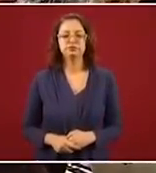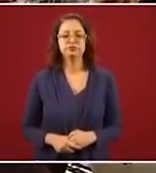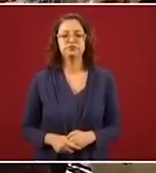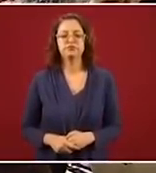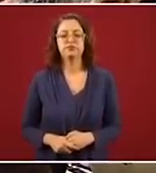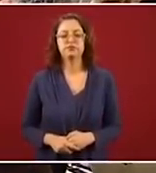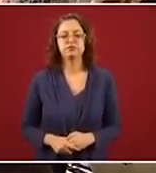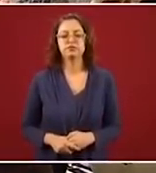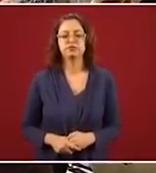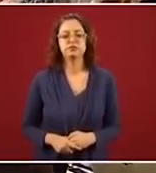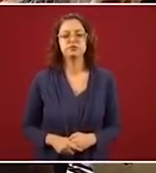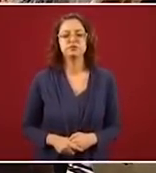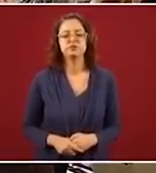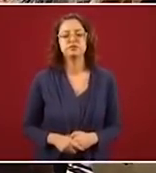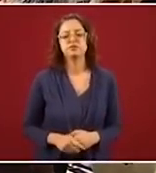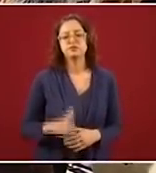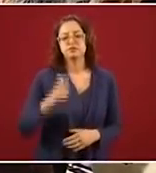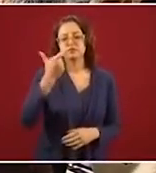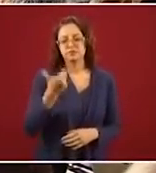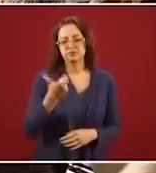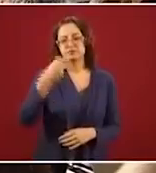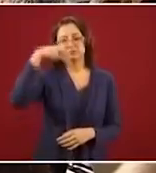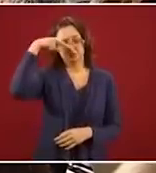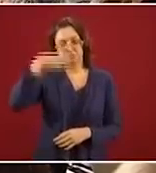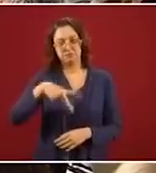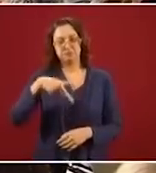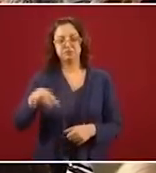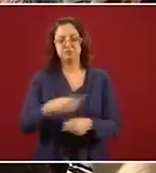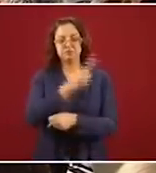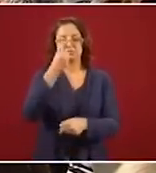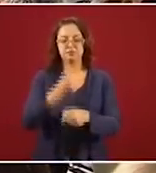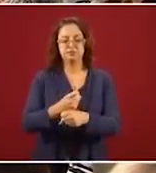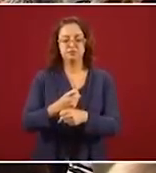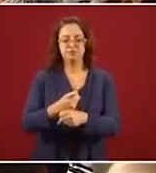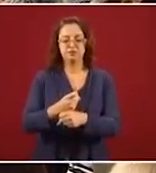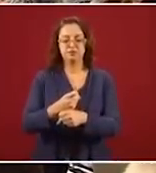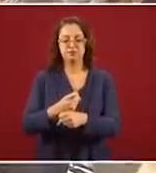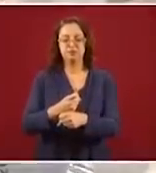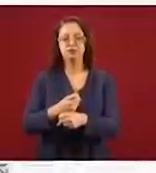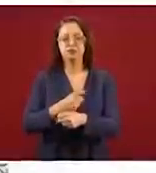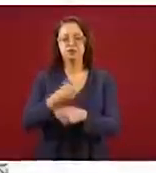Peso mexicano, en primer lugar, el rublo ruso,